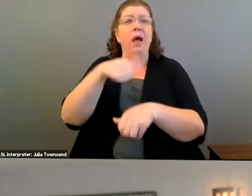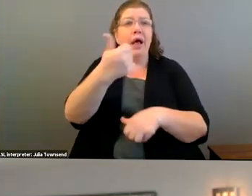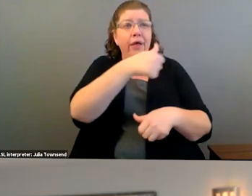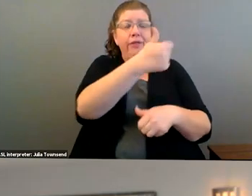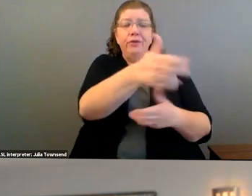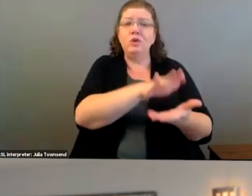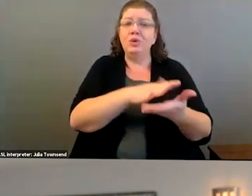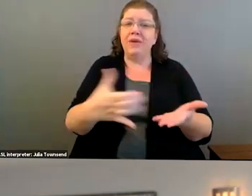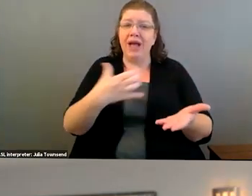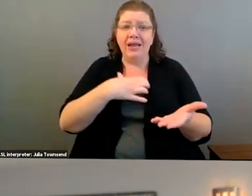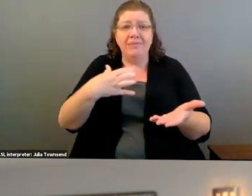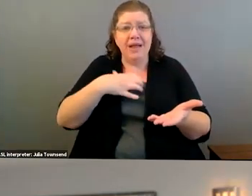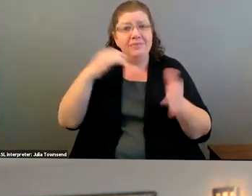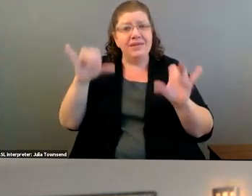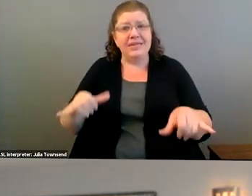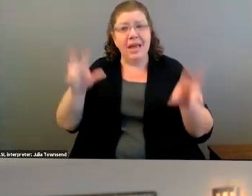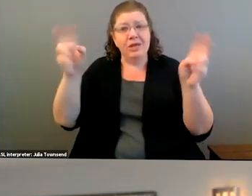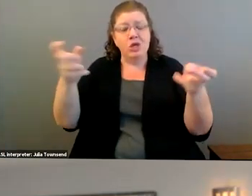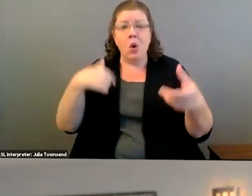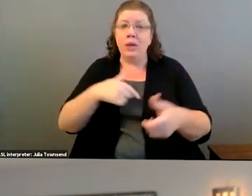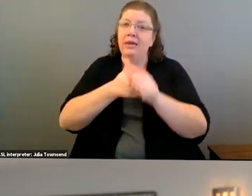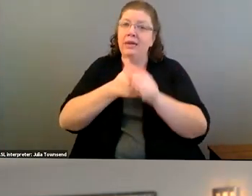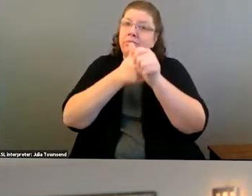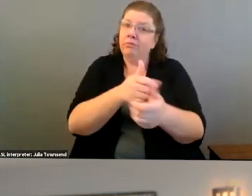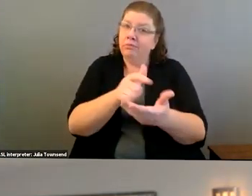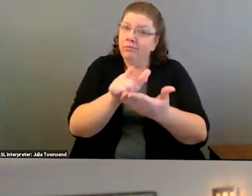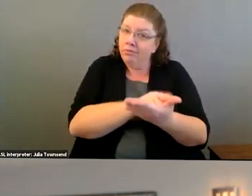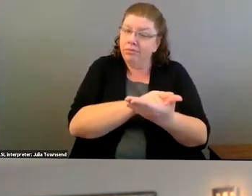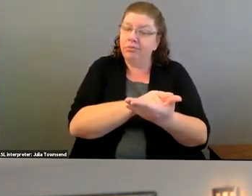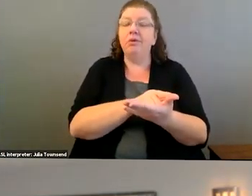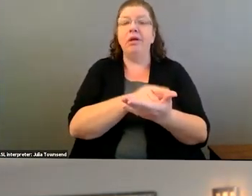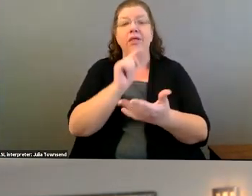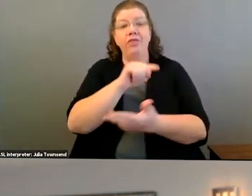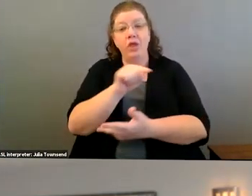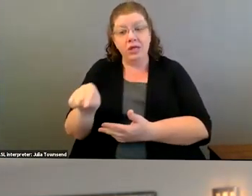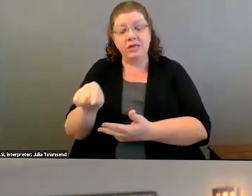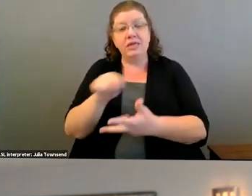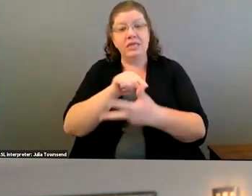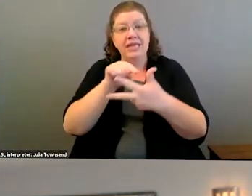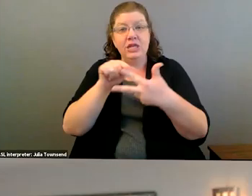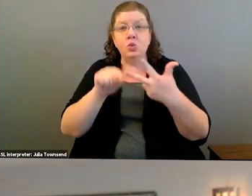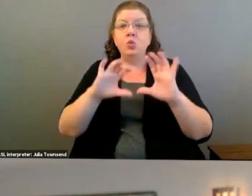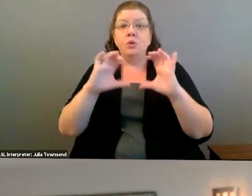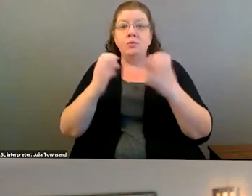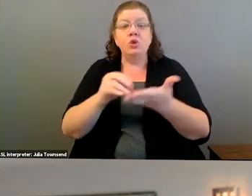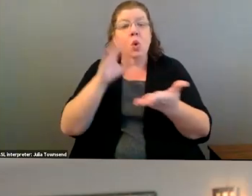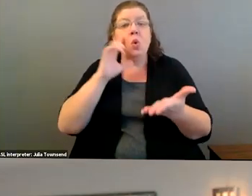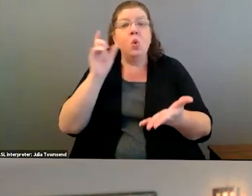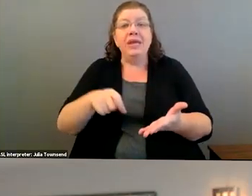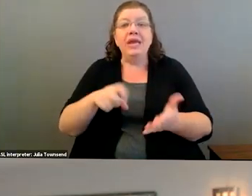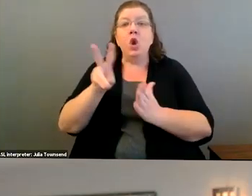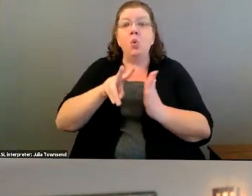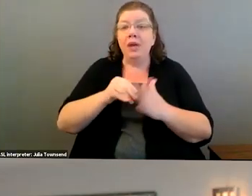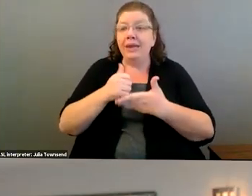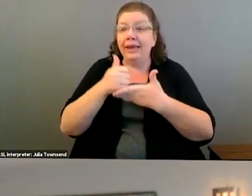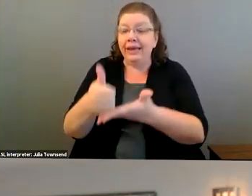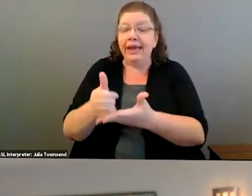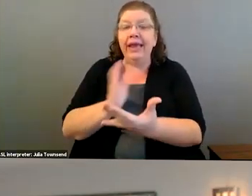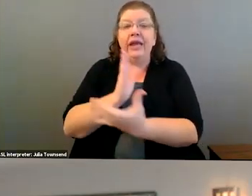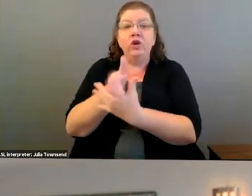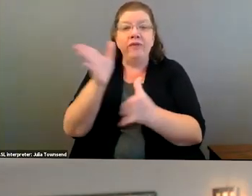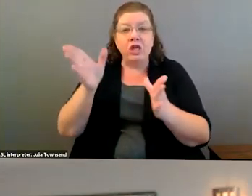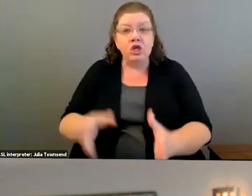sabemos que otras escuelas se han quejado de esto no estamos estar en cumplimiento y éstos son los estudiantes que necesitan intervención de lectura para leer al